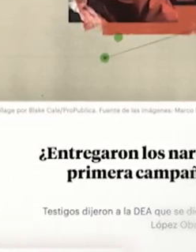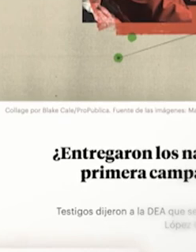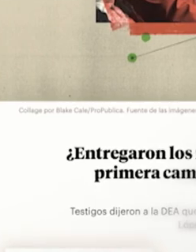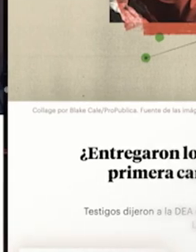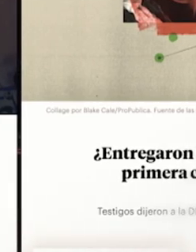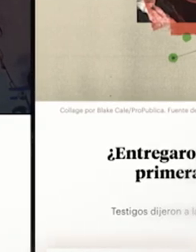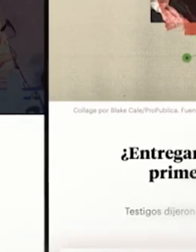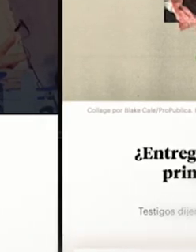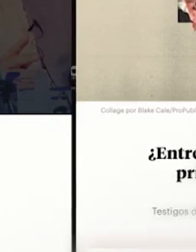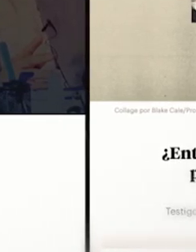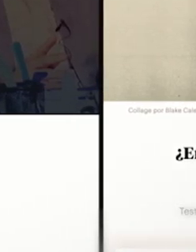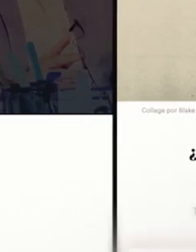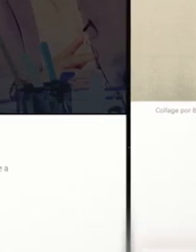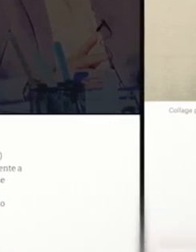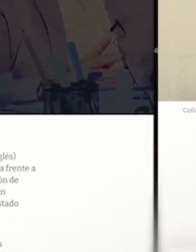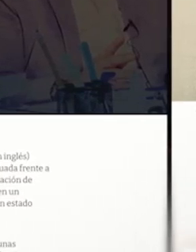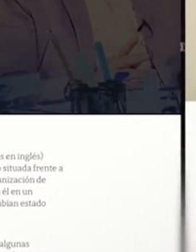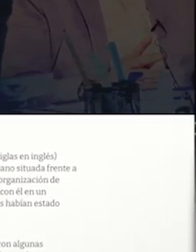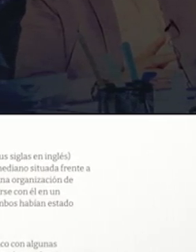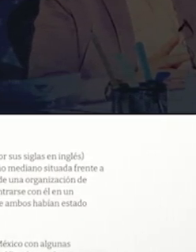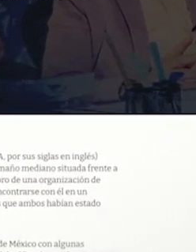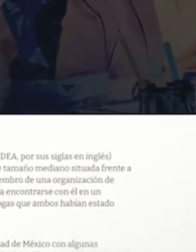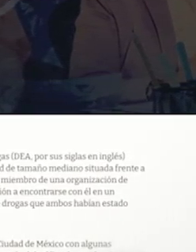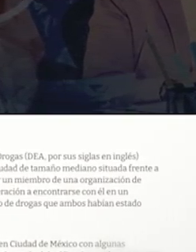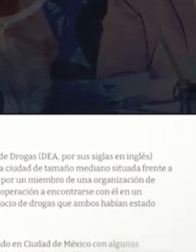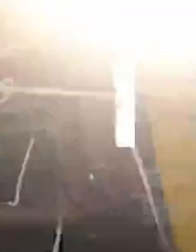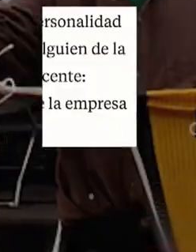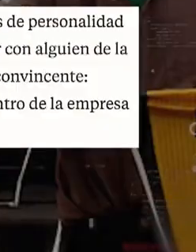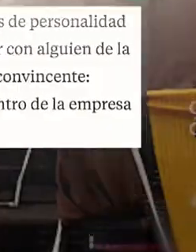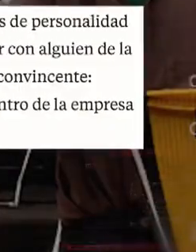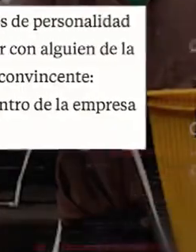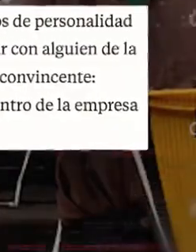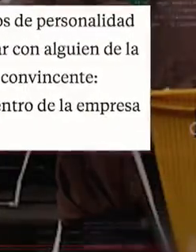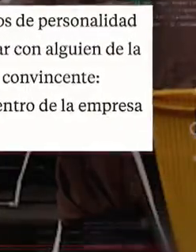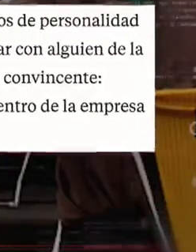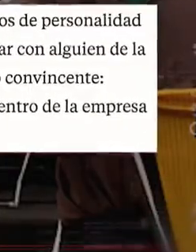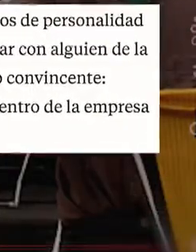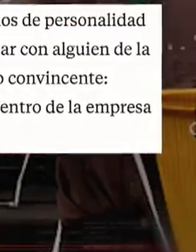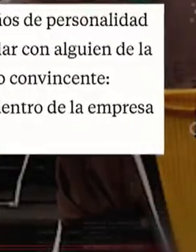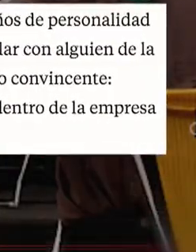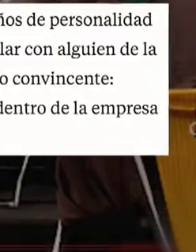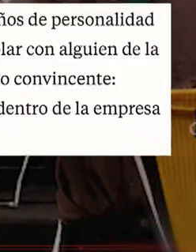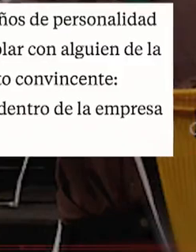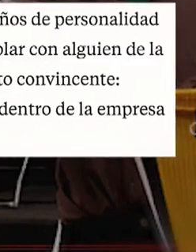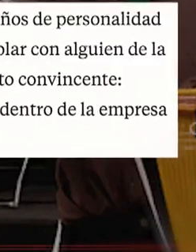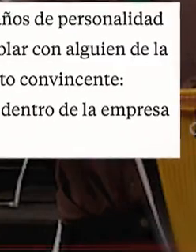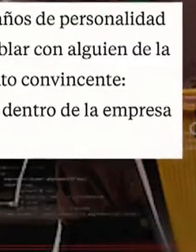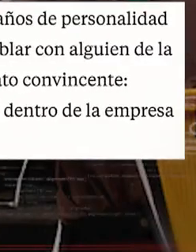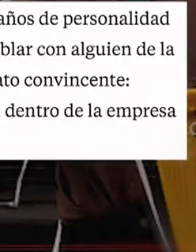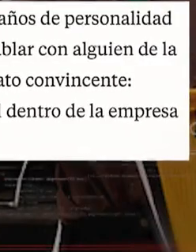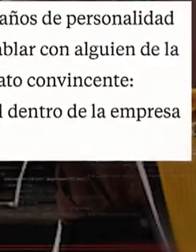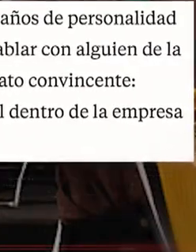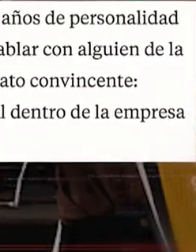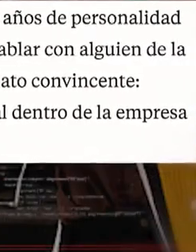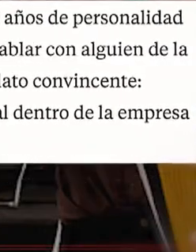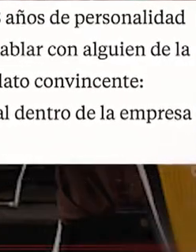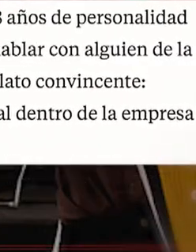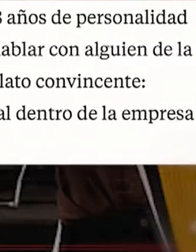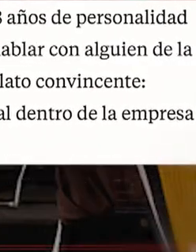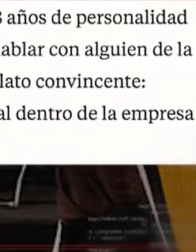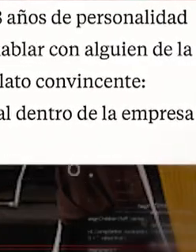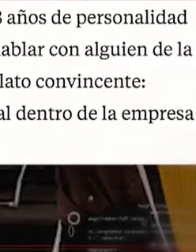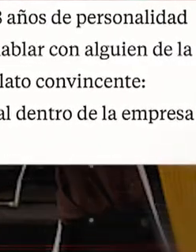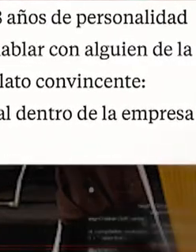Calderón operaba para el cártel de Sinaloa. La principal fuente de la investigación de la DEA sobre el presunto dinero del crimen